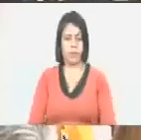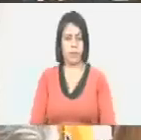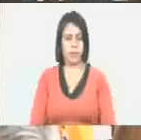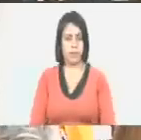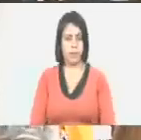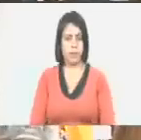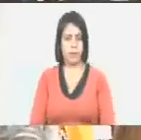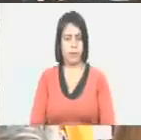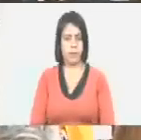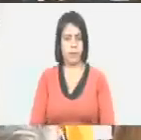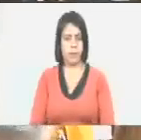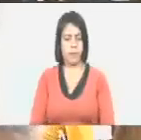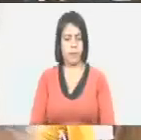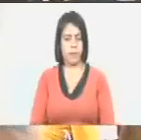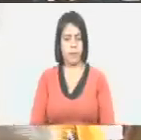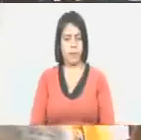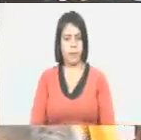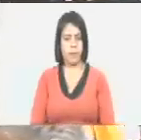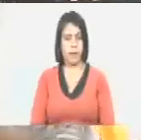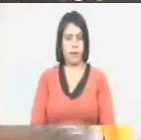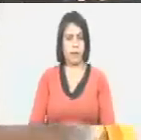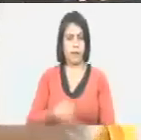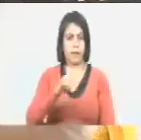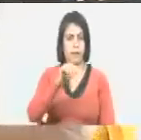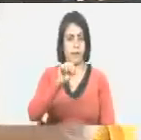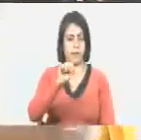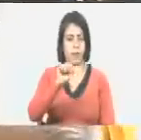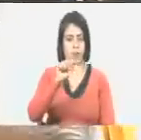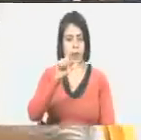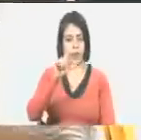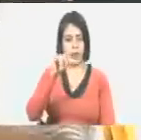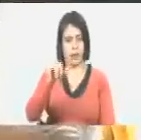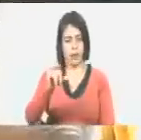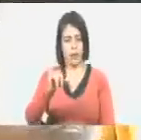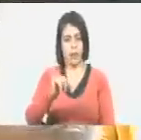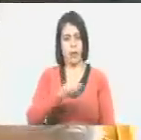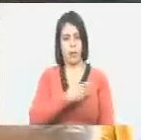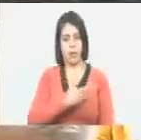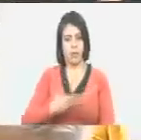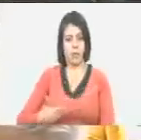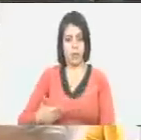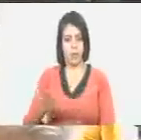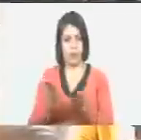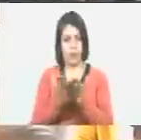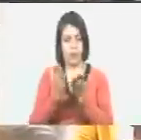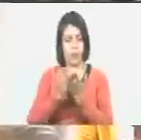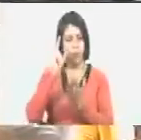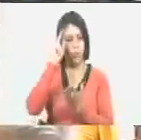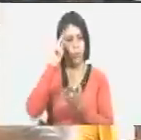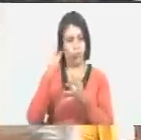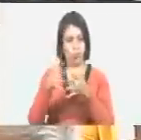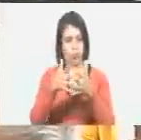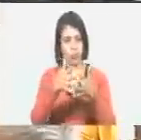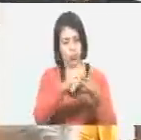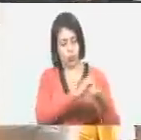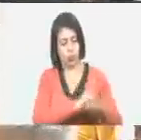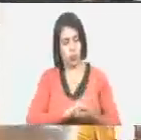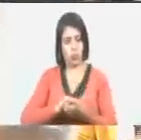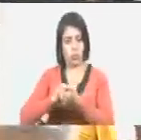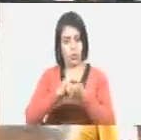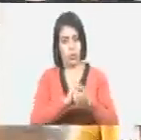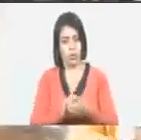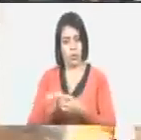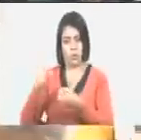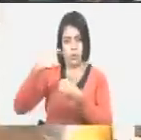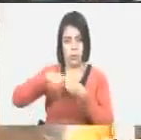de Idalí Guerrero, presidenta del Colegio de Profesores del Estado Trujillo, militante